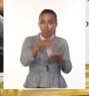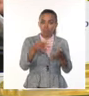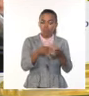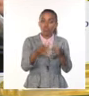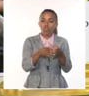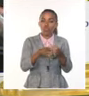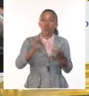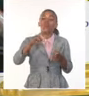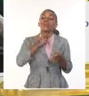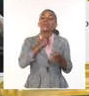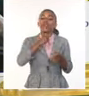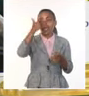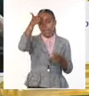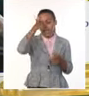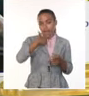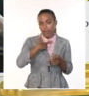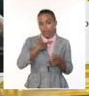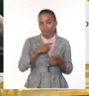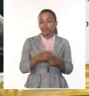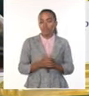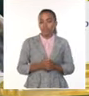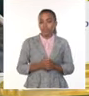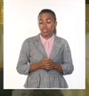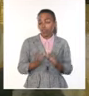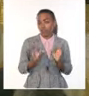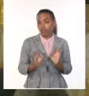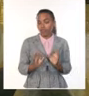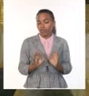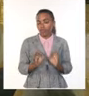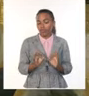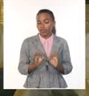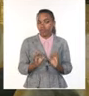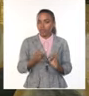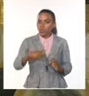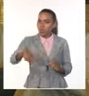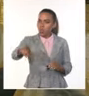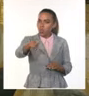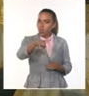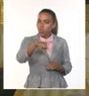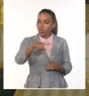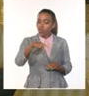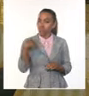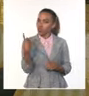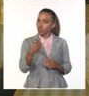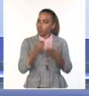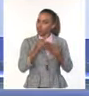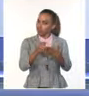para nuestros pueblos. En ese empeño, cuenten siempre con Cuba. Muchas gracias.